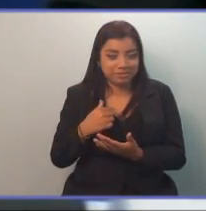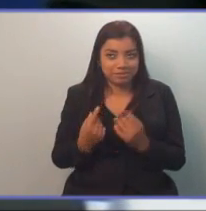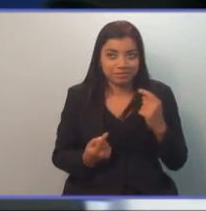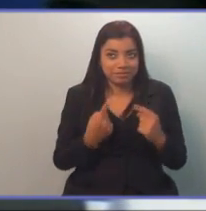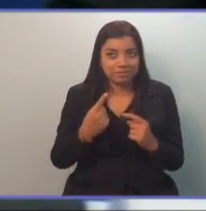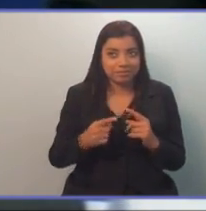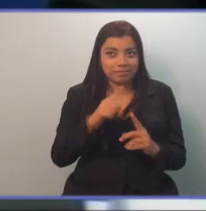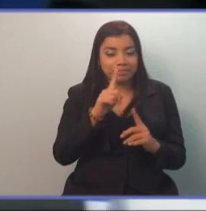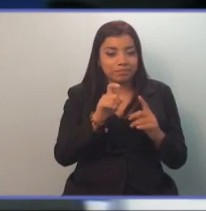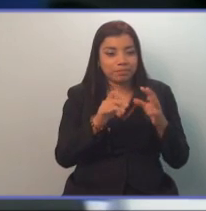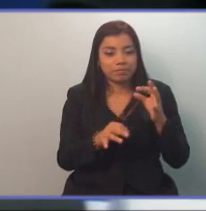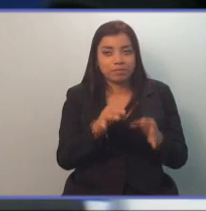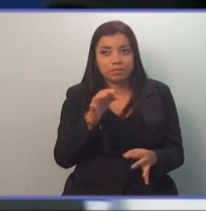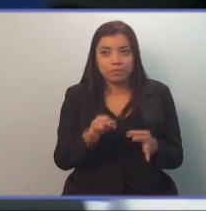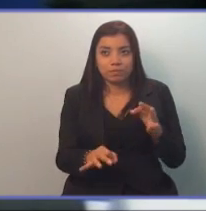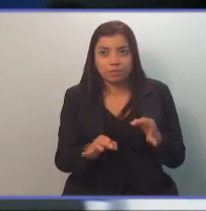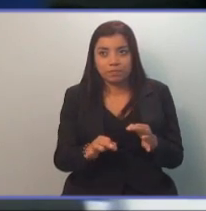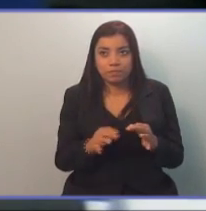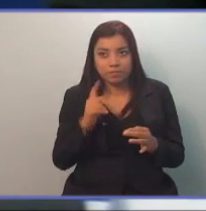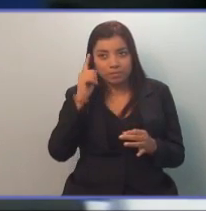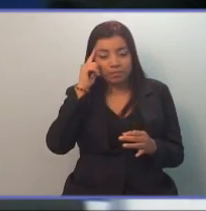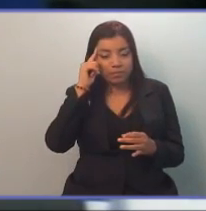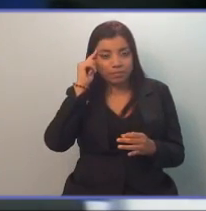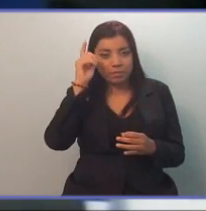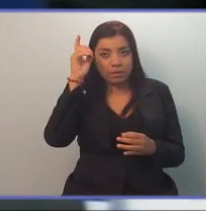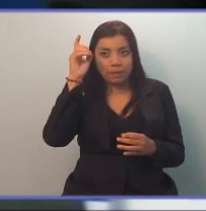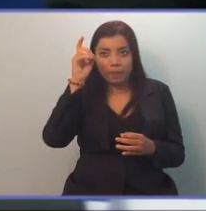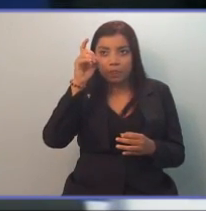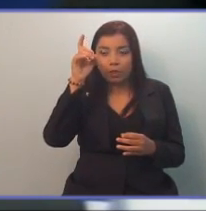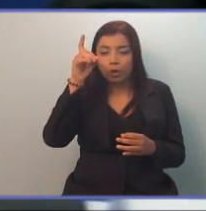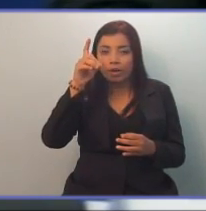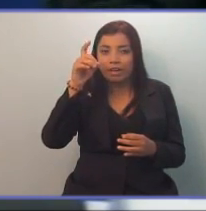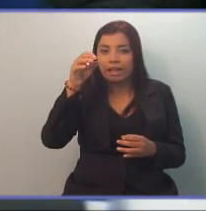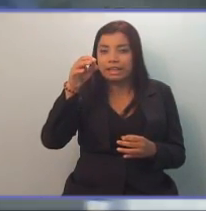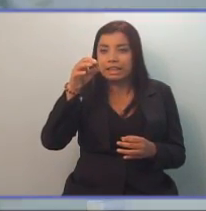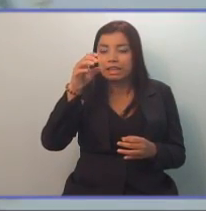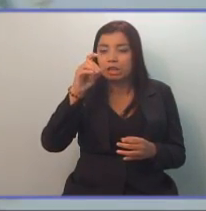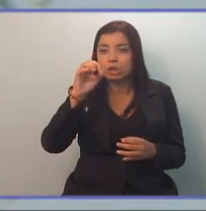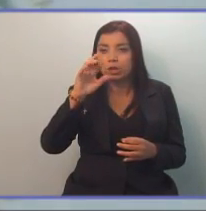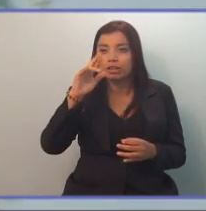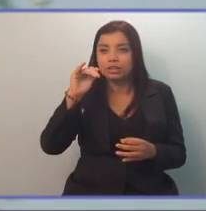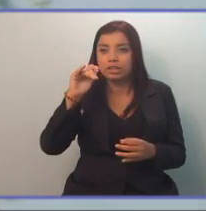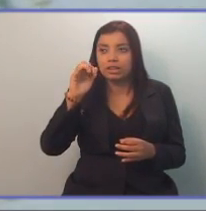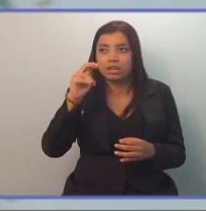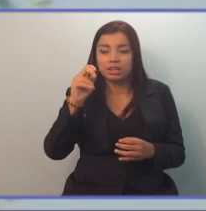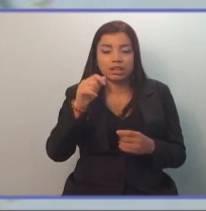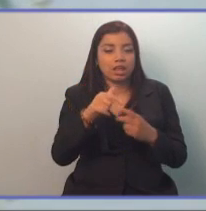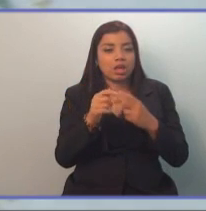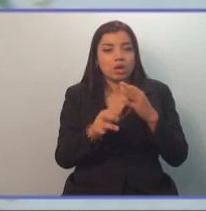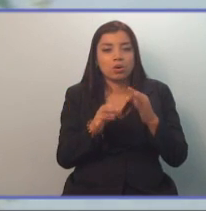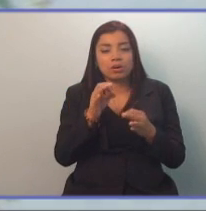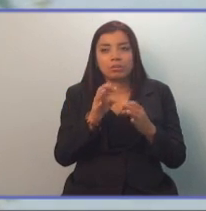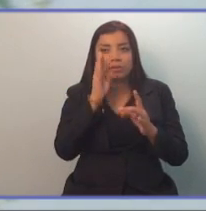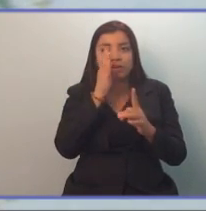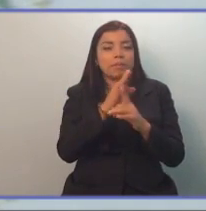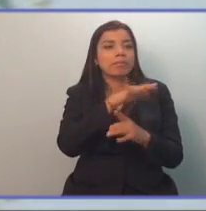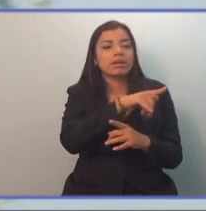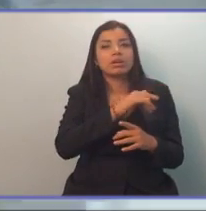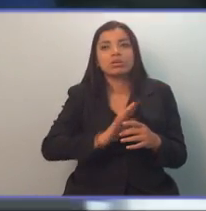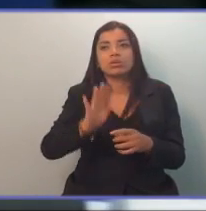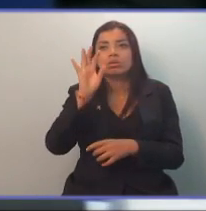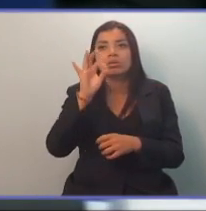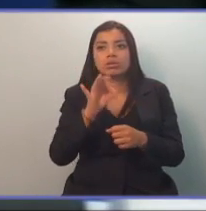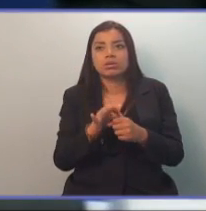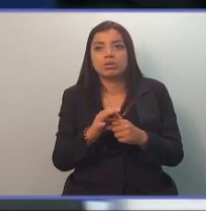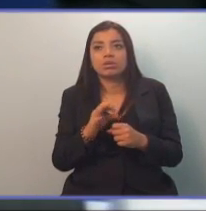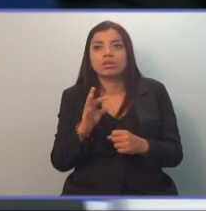base jurídica, doctrina y jurisprudencia local o internacional en la que usted se basó para votar a favor de que